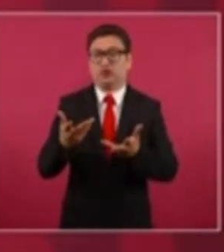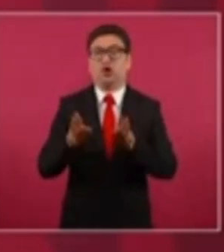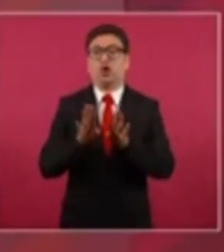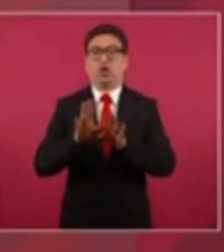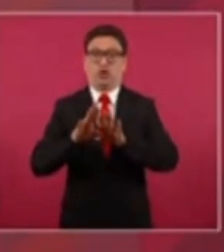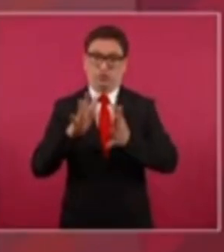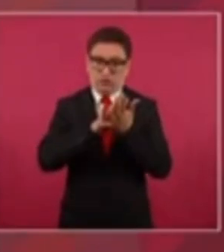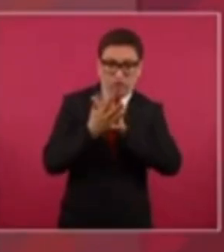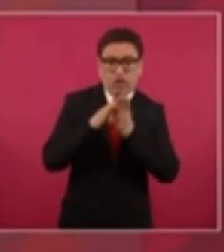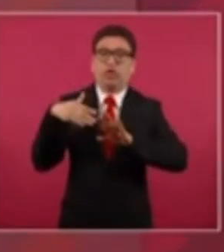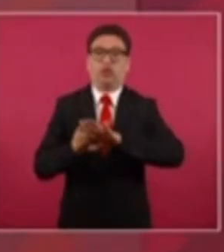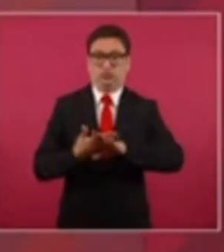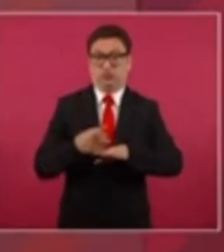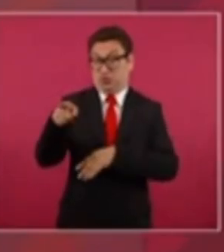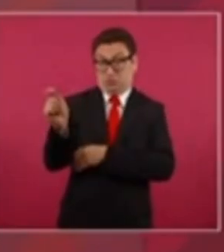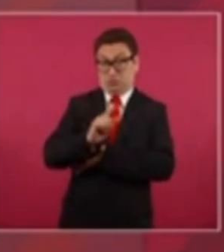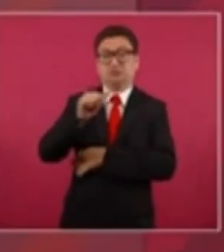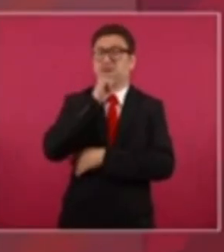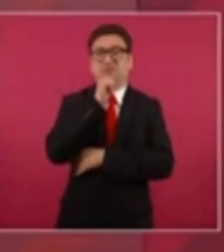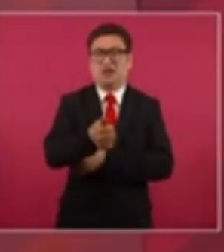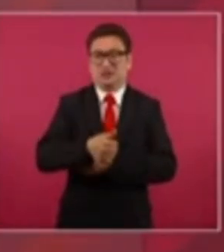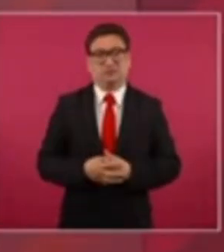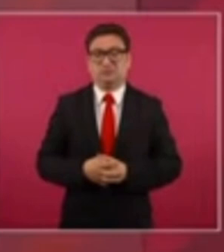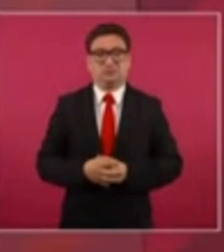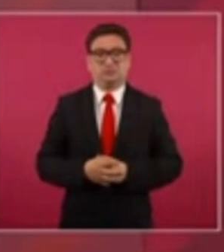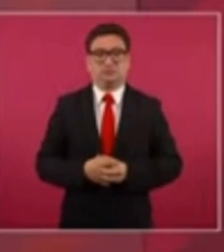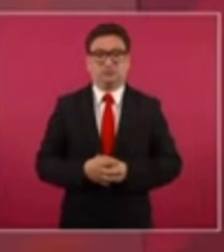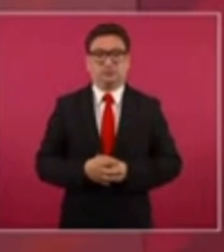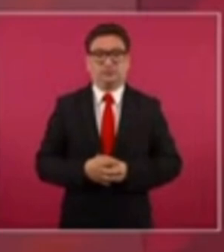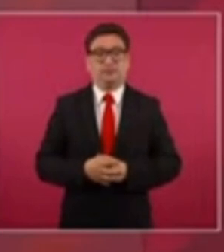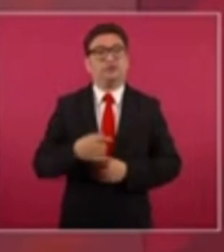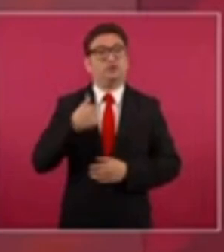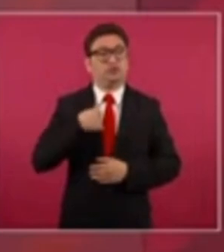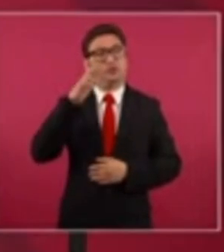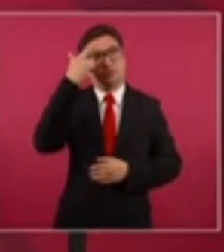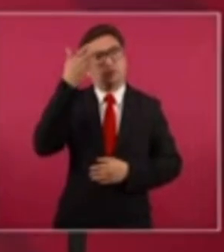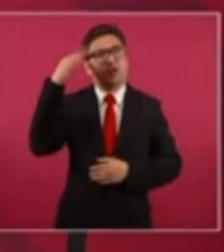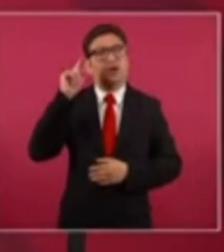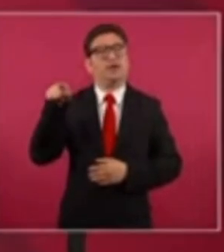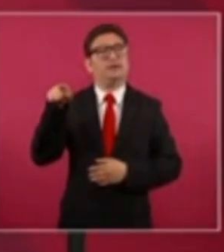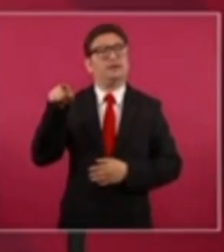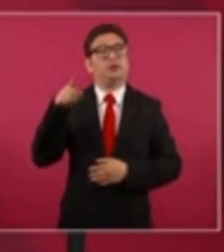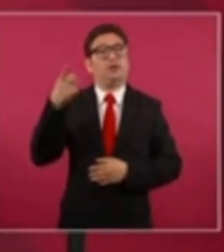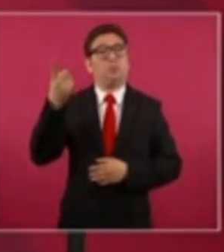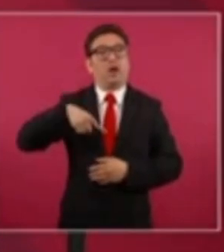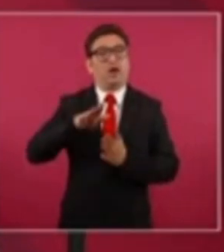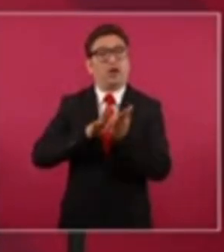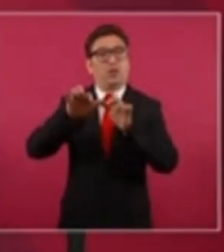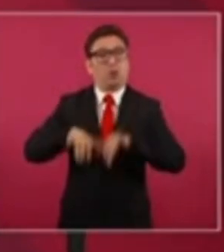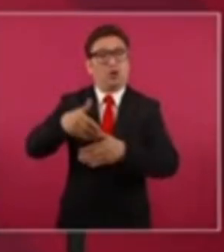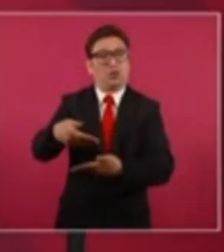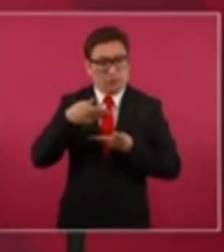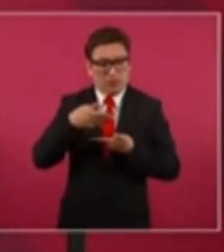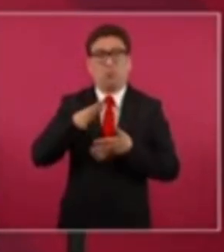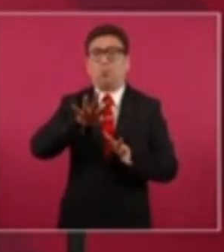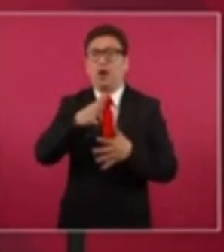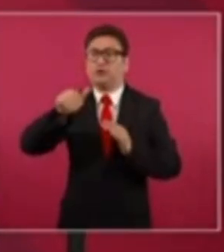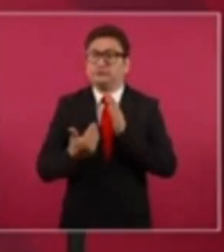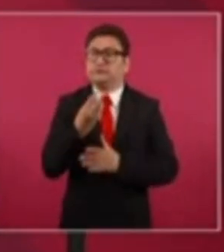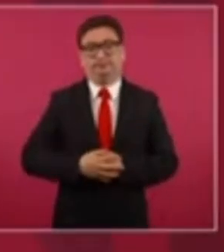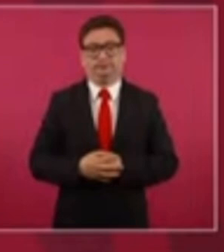manera facciosa, no profesional. Me acuerdo que en ese entonces nos mandaron un dictamen como a las 3 de la